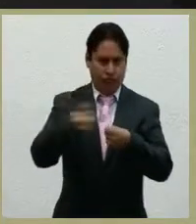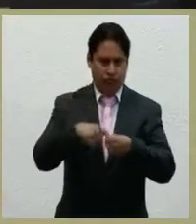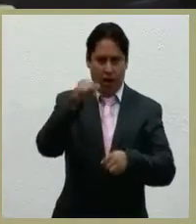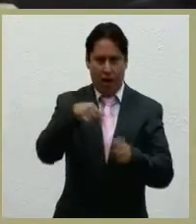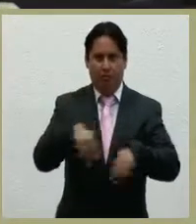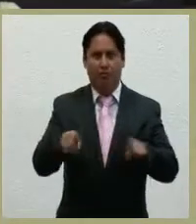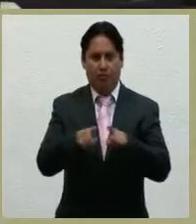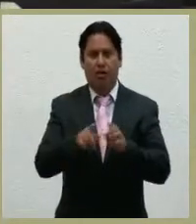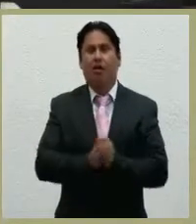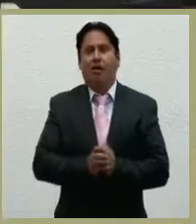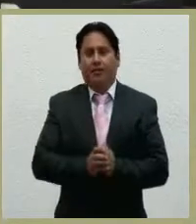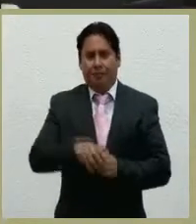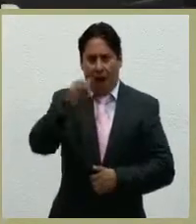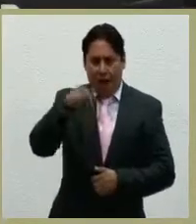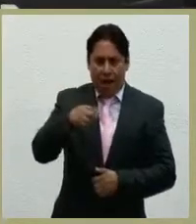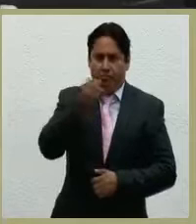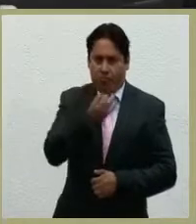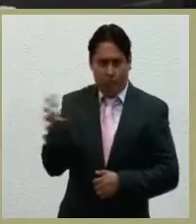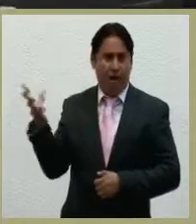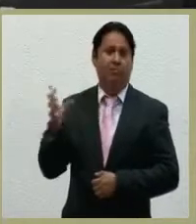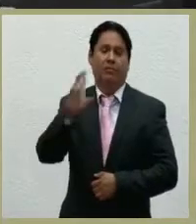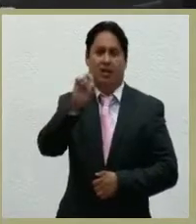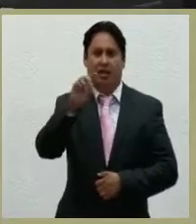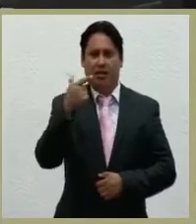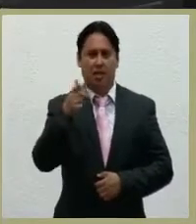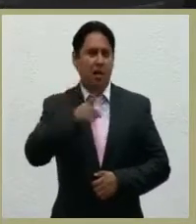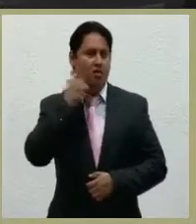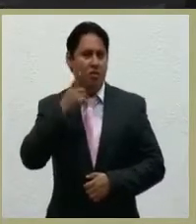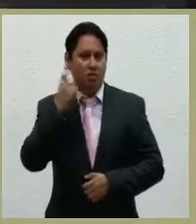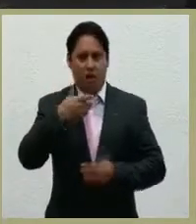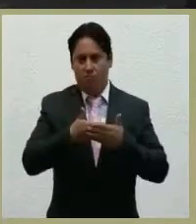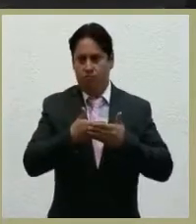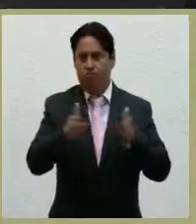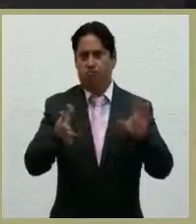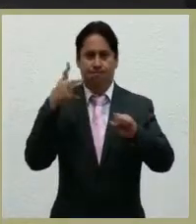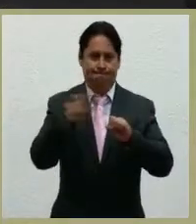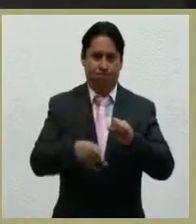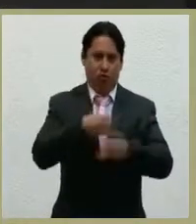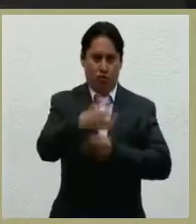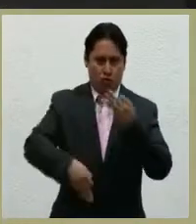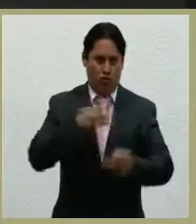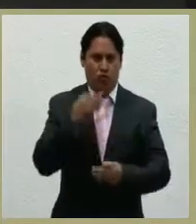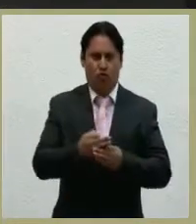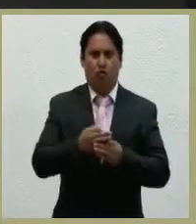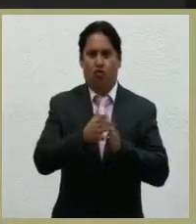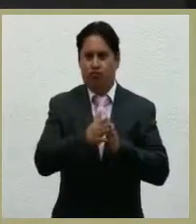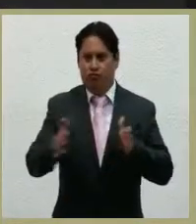Habiendo quórum de 37 diputados, se abre la sesión del periodo extraordinario.